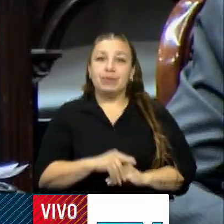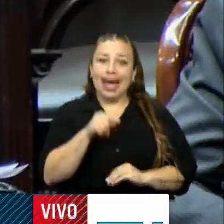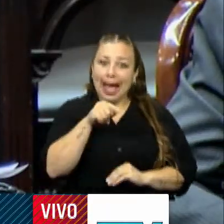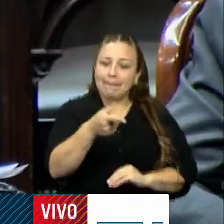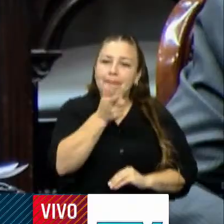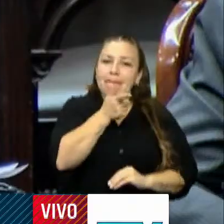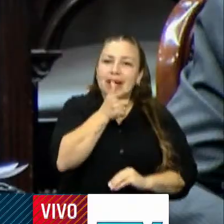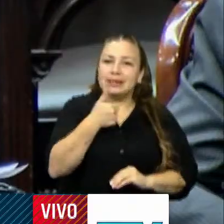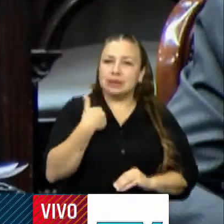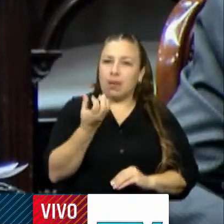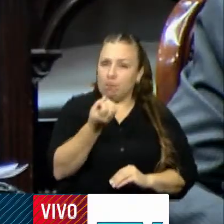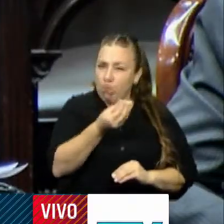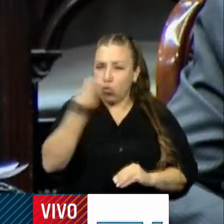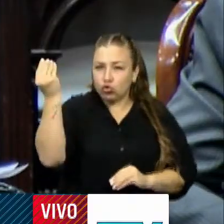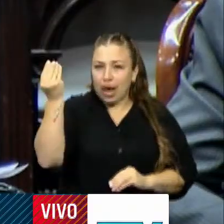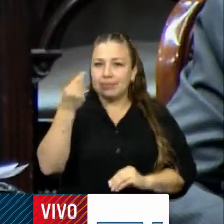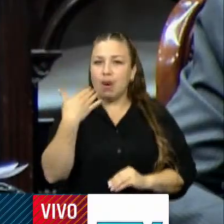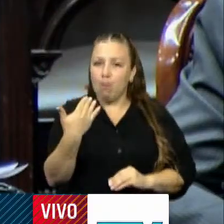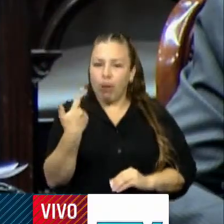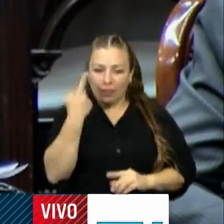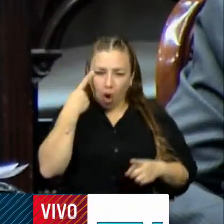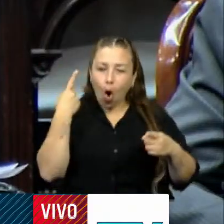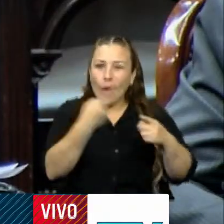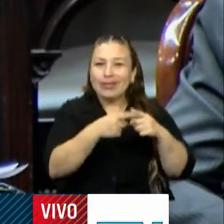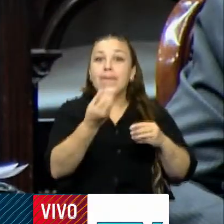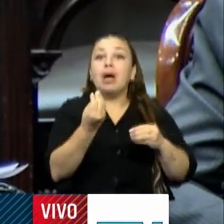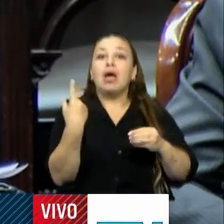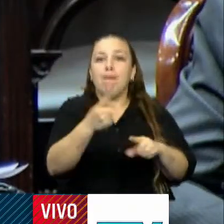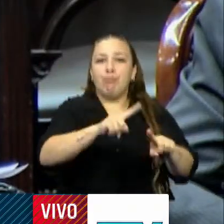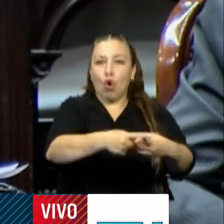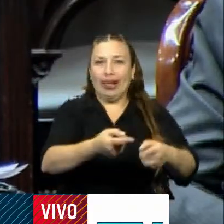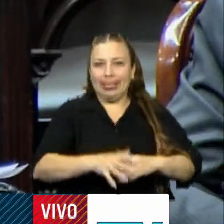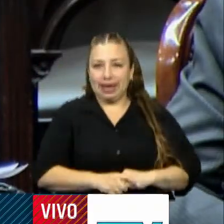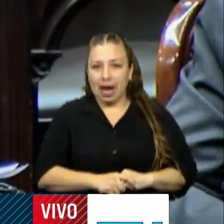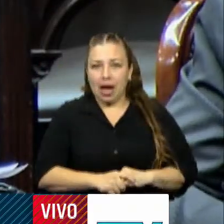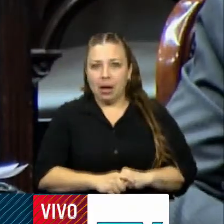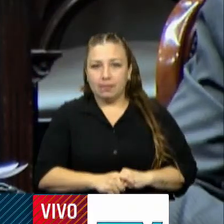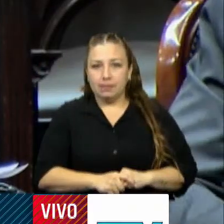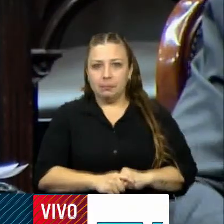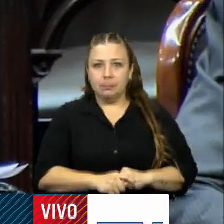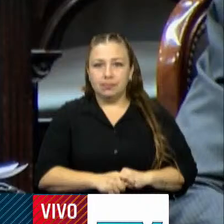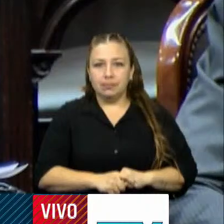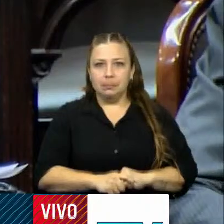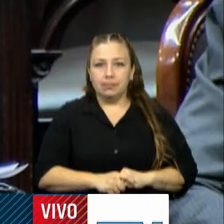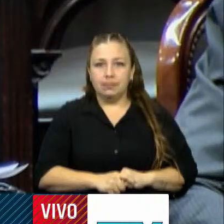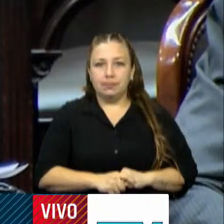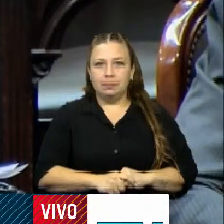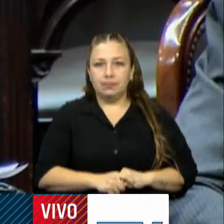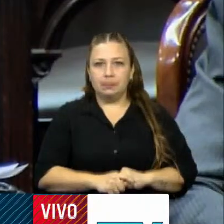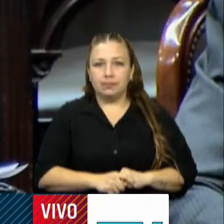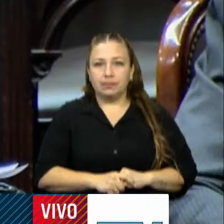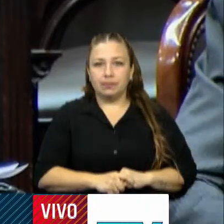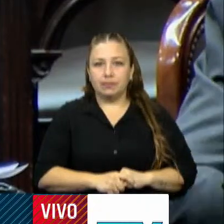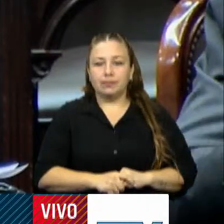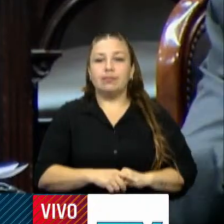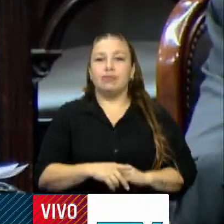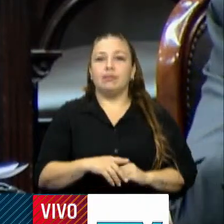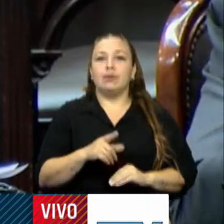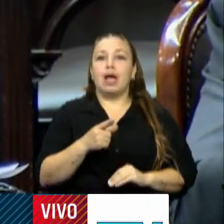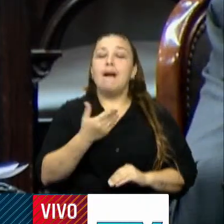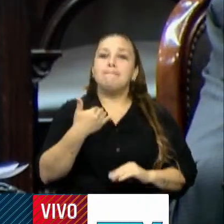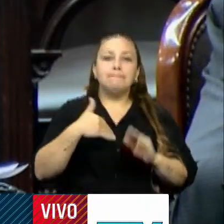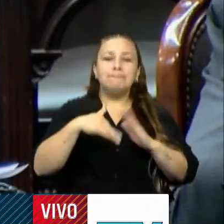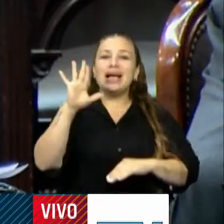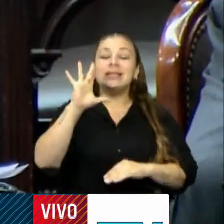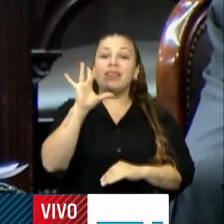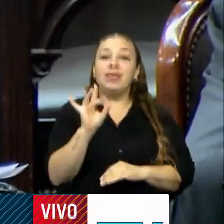veces tiene que ser un desafío para los que hacemos política, que es más difícil